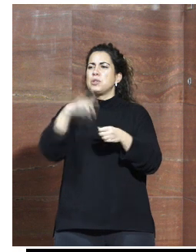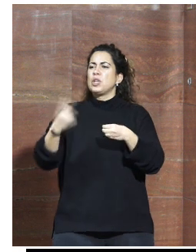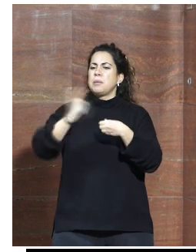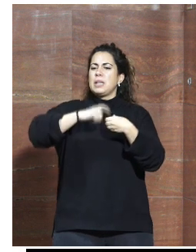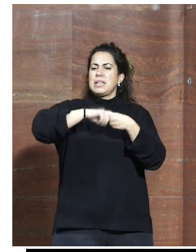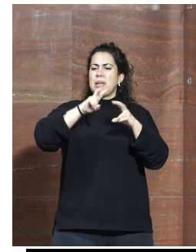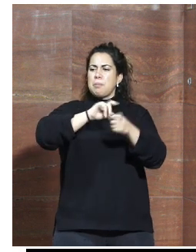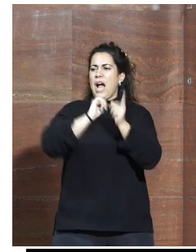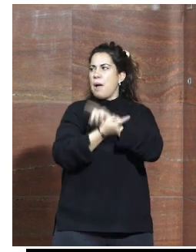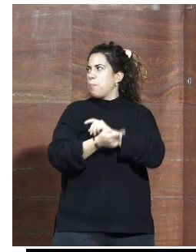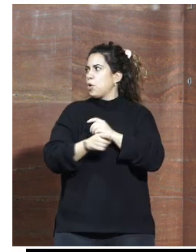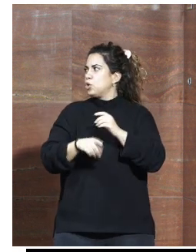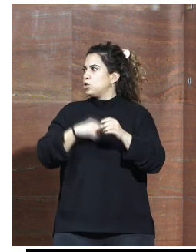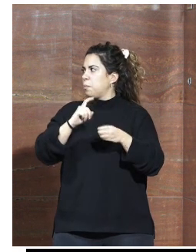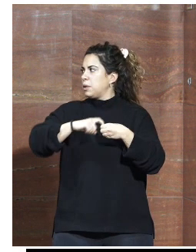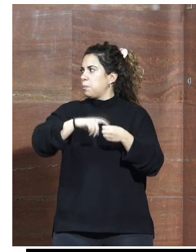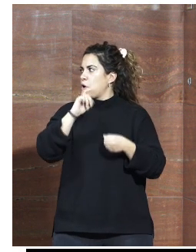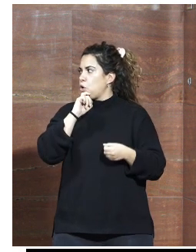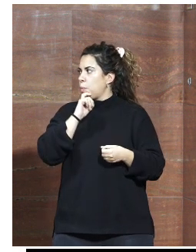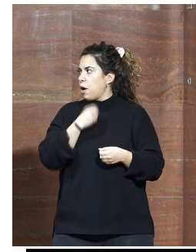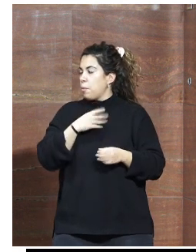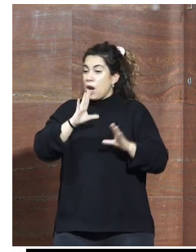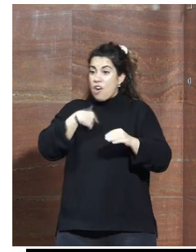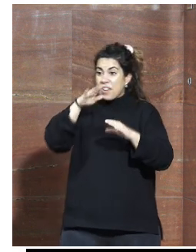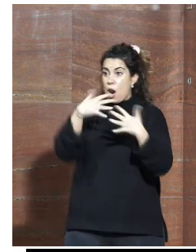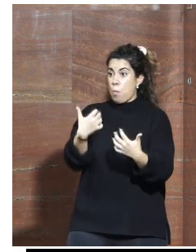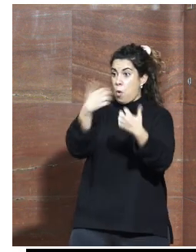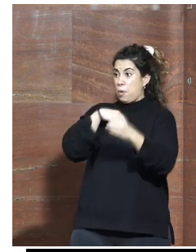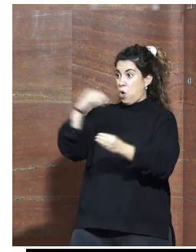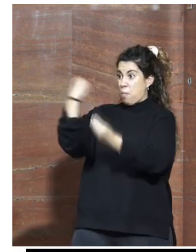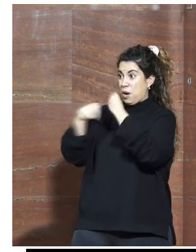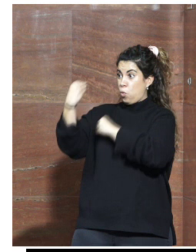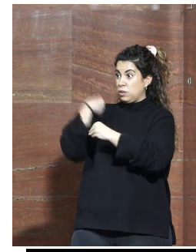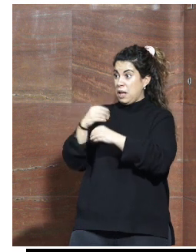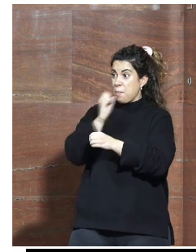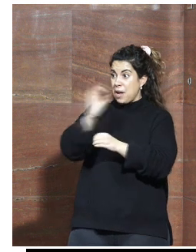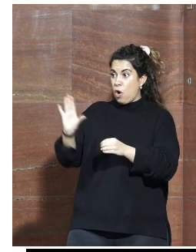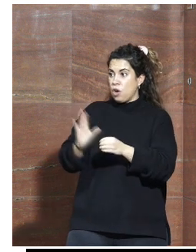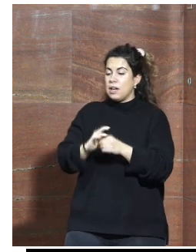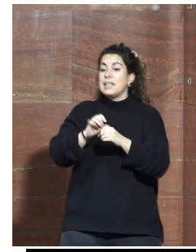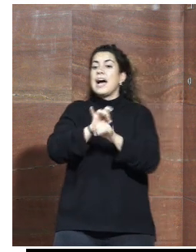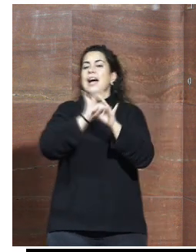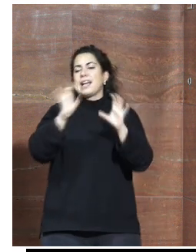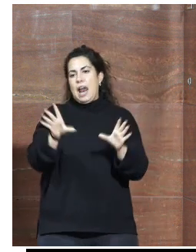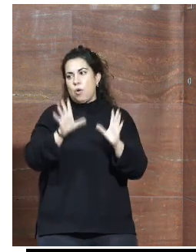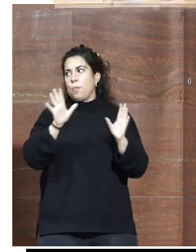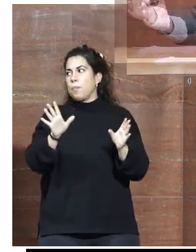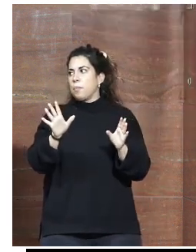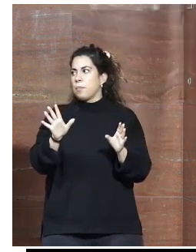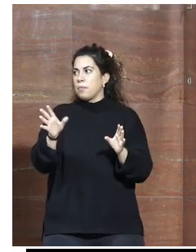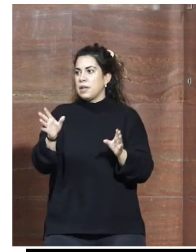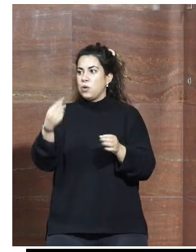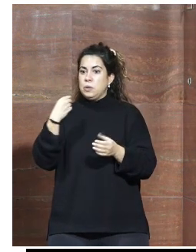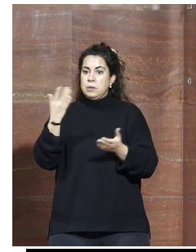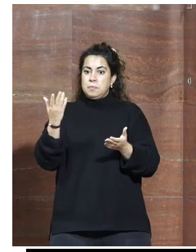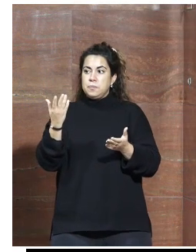cambios, y cómo, vamos a dejar que pregunte el personal. y cómo veis, claro, efectivamente, pero no podemos alargarnos más porque ya hemos